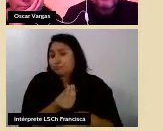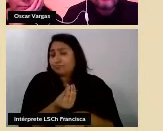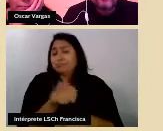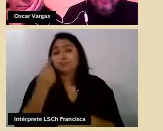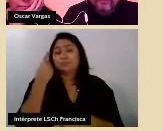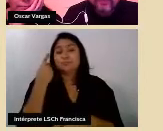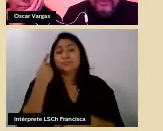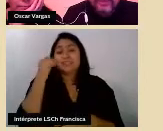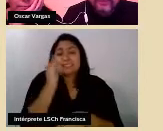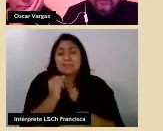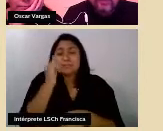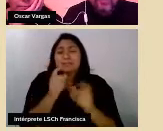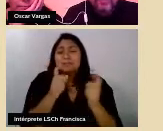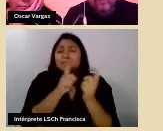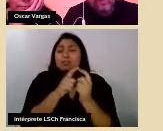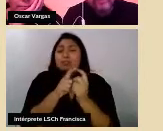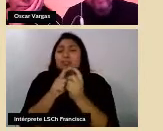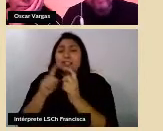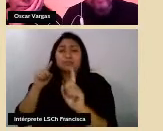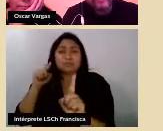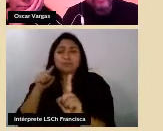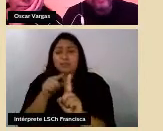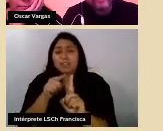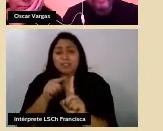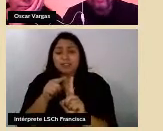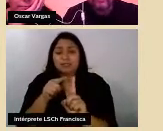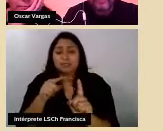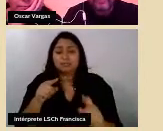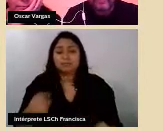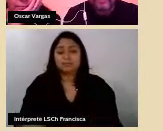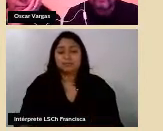siempre estamos en contacto directo, aun cuando